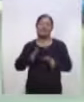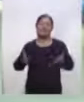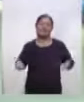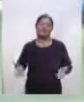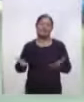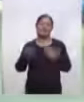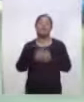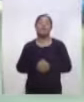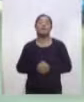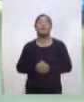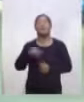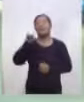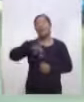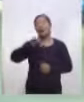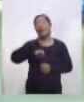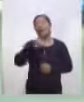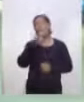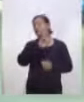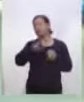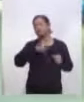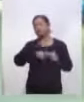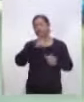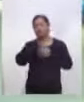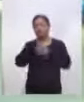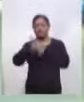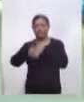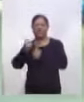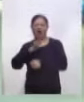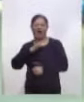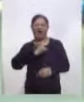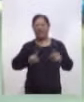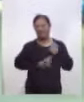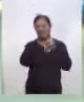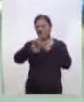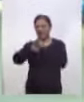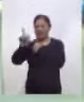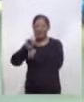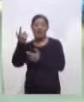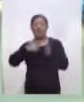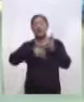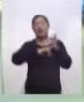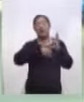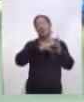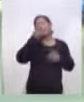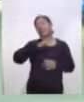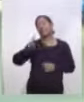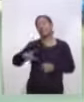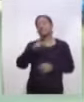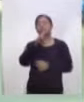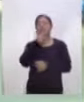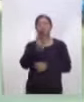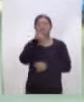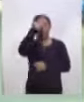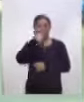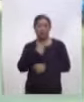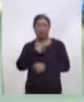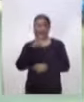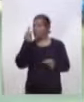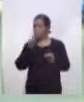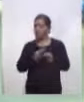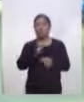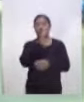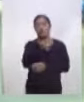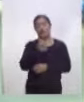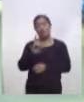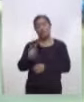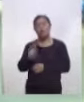hay clásico capitalino y después de mucha controversia respecto al horario, ya se dijo que va a ser en punto a las 20 horas en Ciudad Universitaria, donde